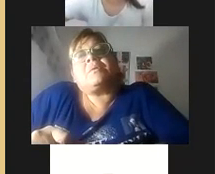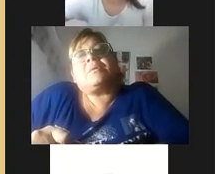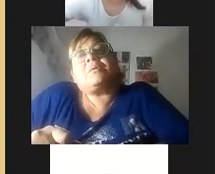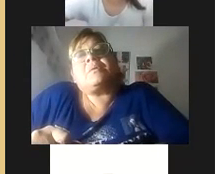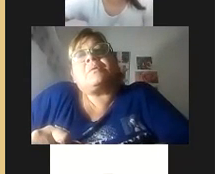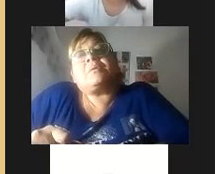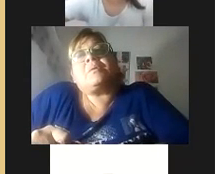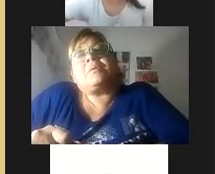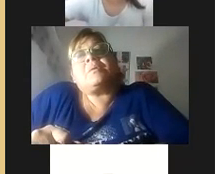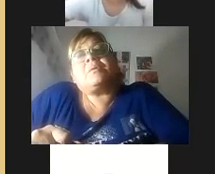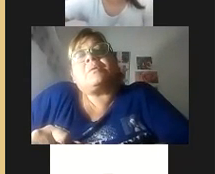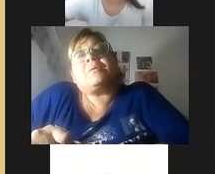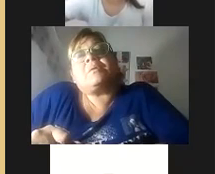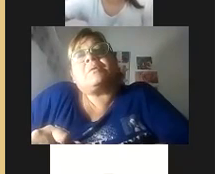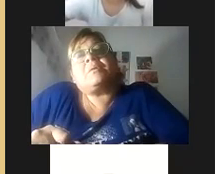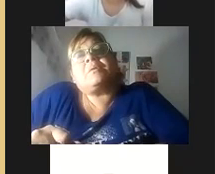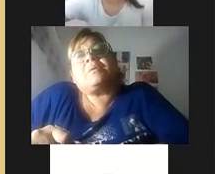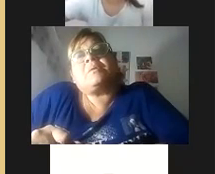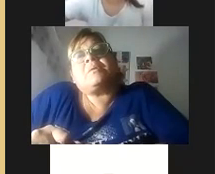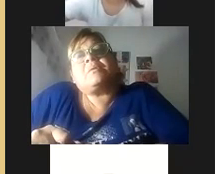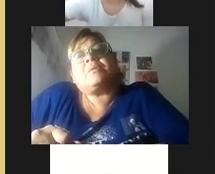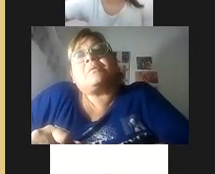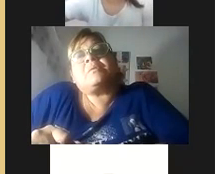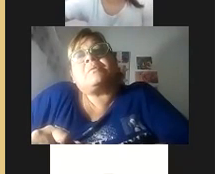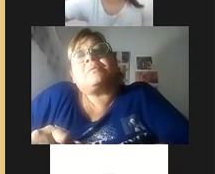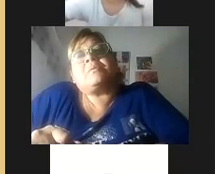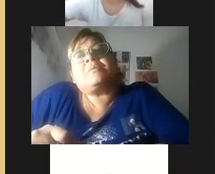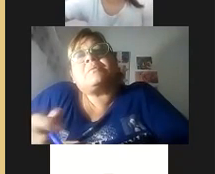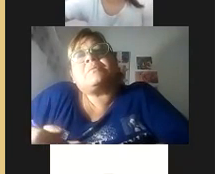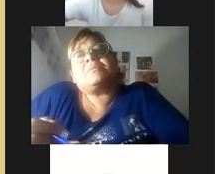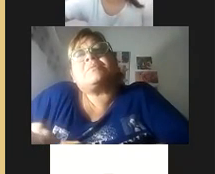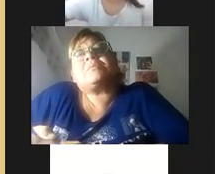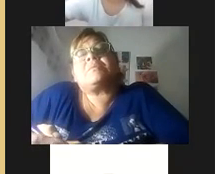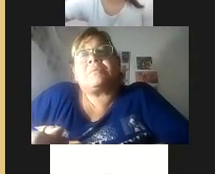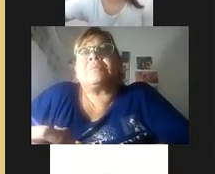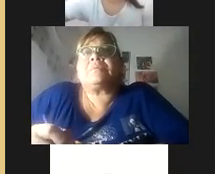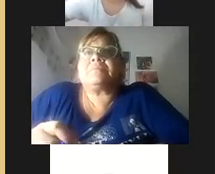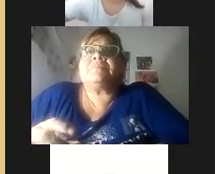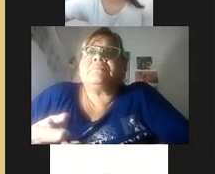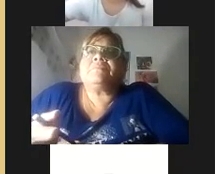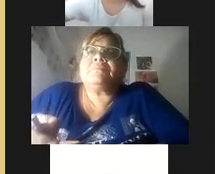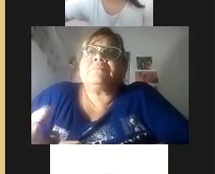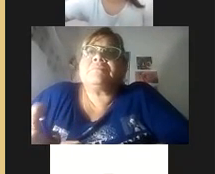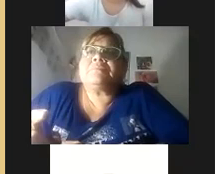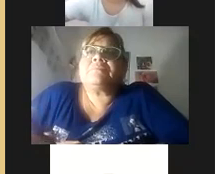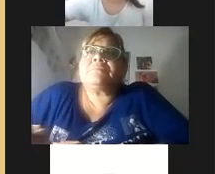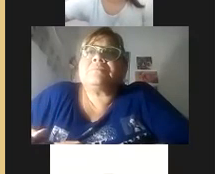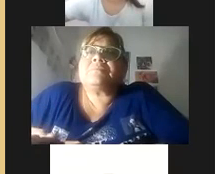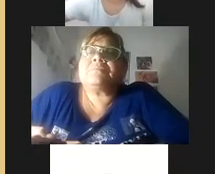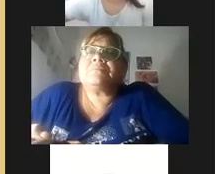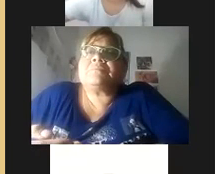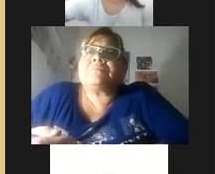que paulatinamente, con el paso de los años, todos los huesos que